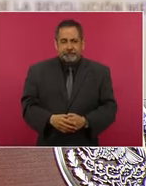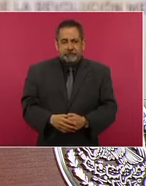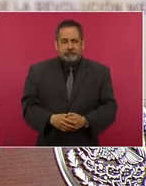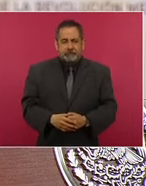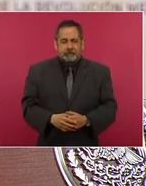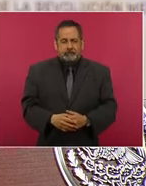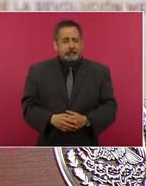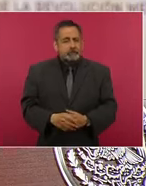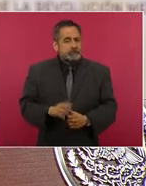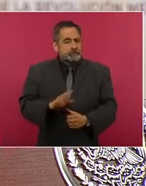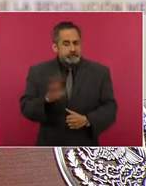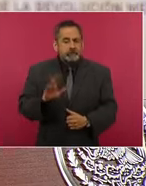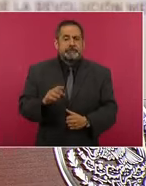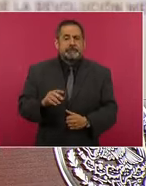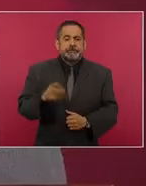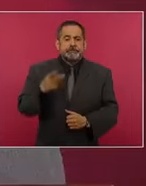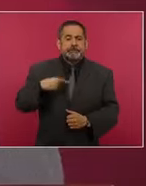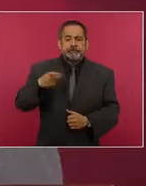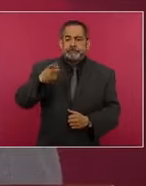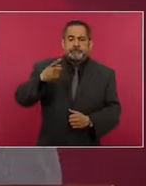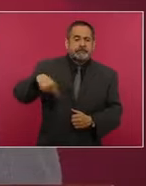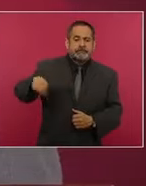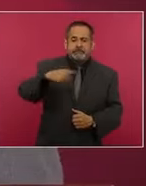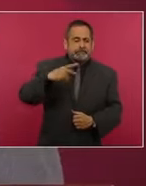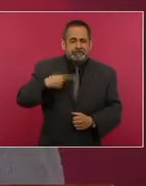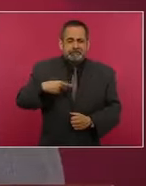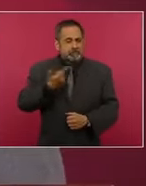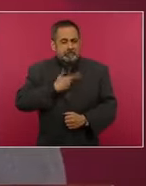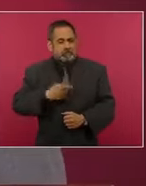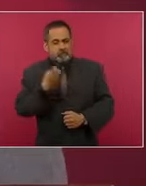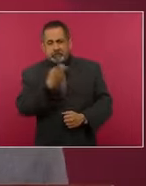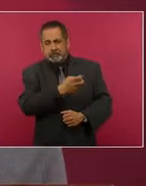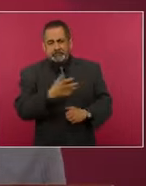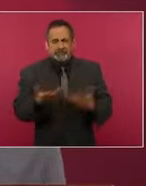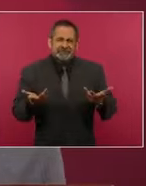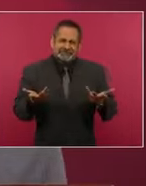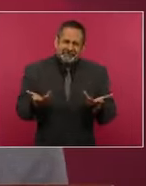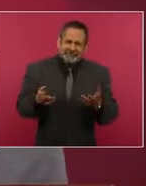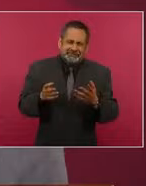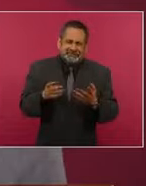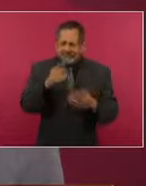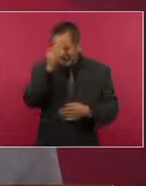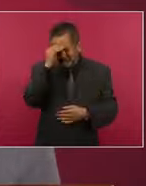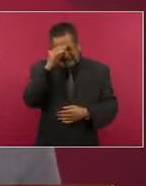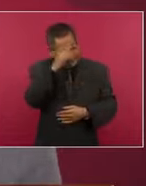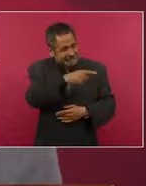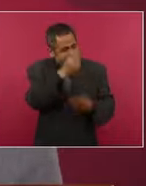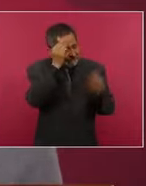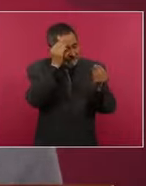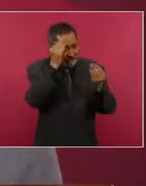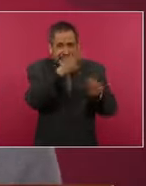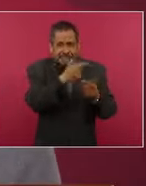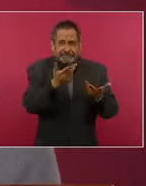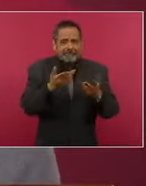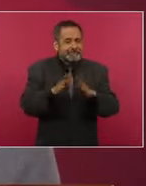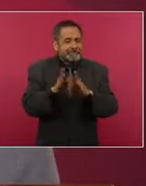A la gente no le gusta eso. ¿Cómo le va a gustar al pueblo de México